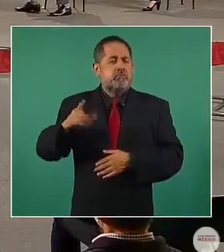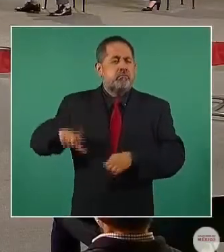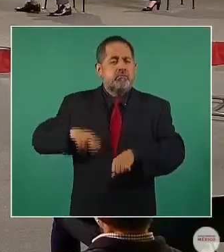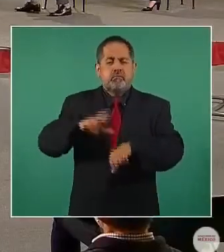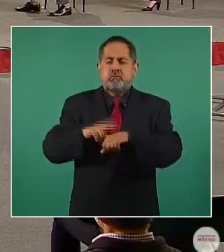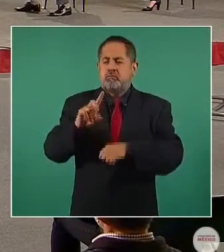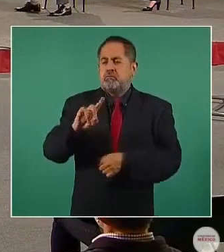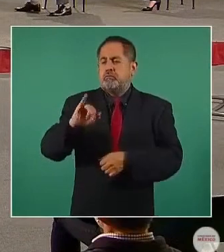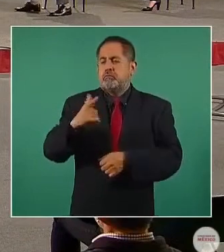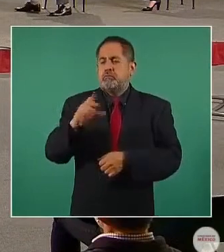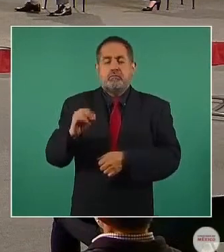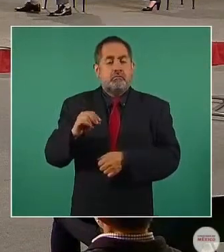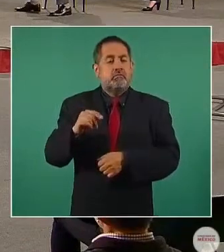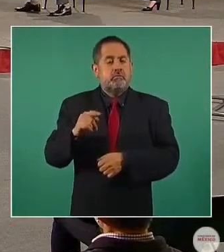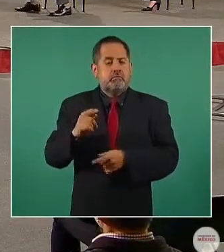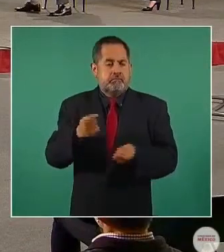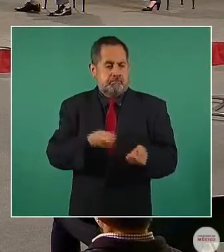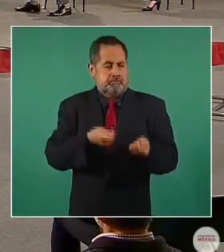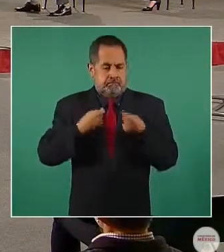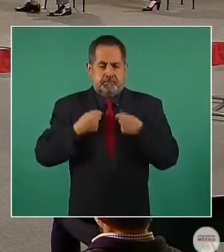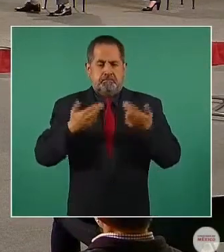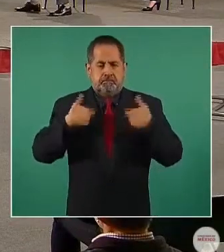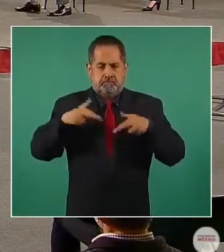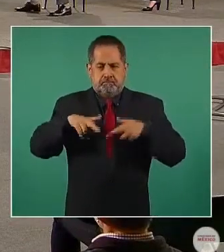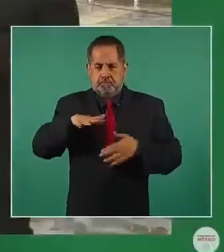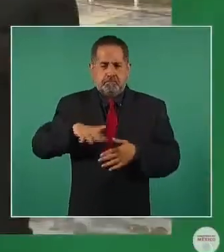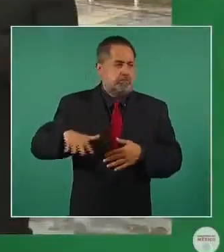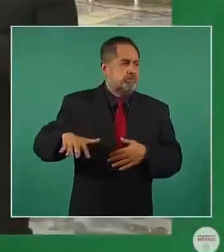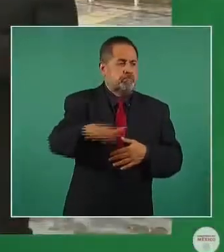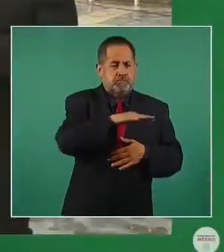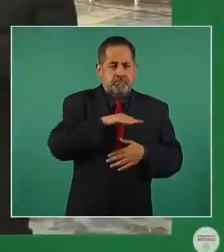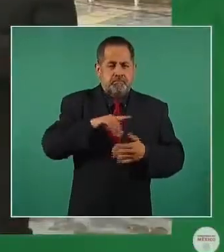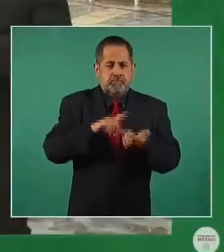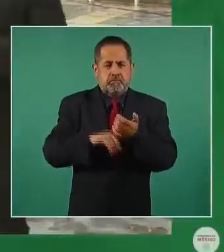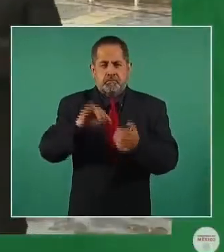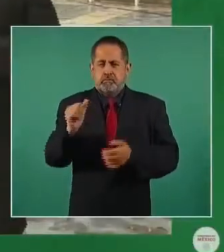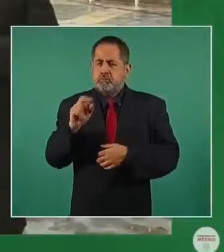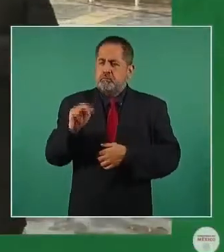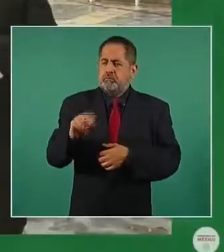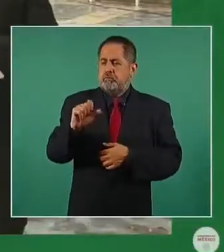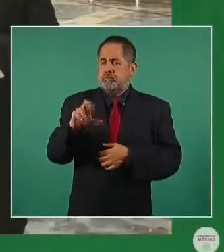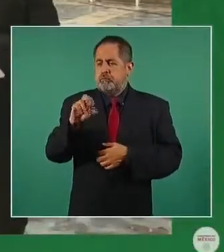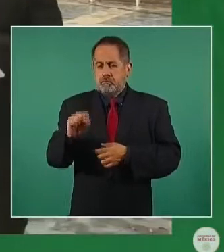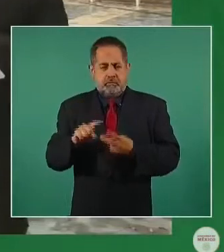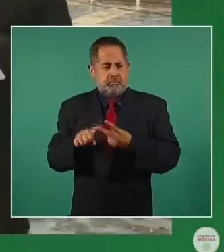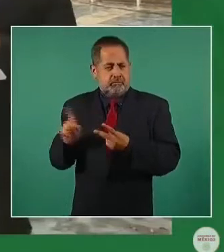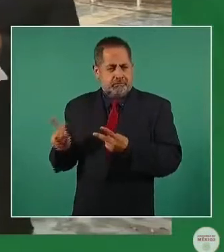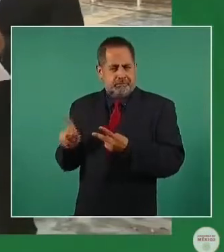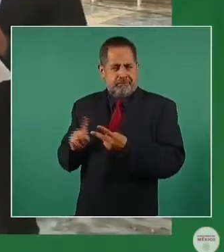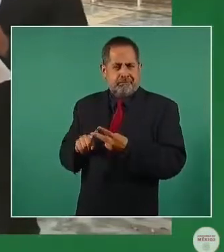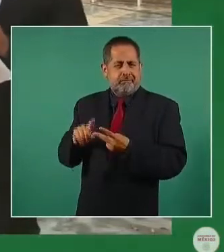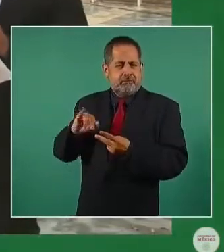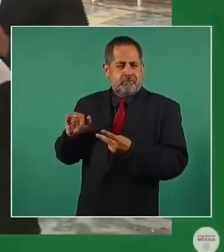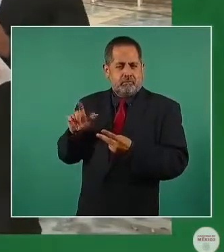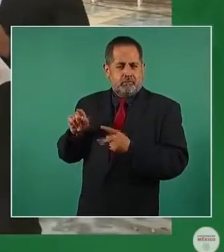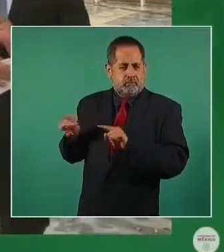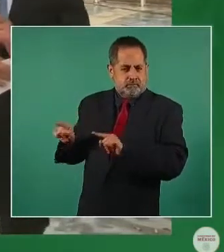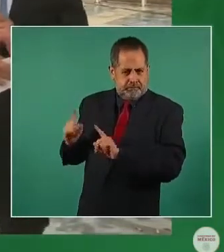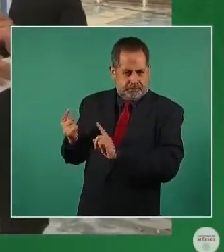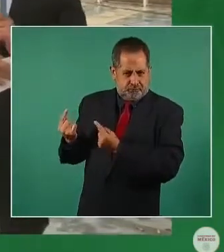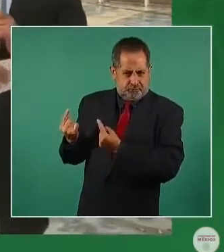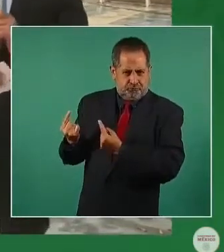Vallejo, en la representación de todos nuestros estudiantes, Juan Carlos y Julia. El día de hoy representan a ese